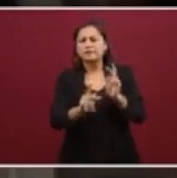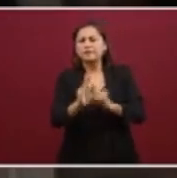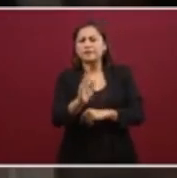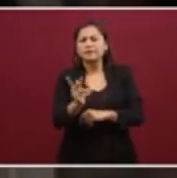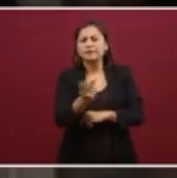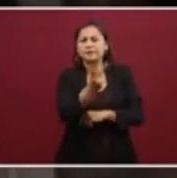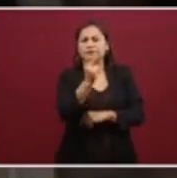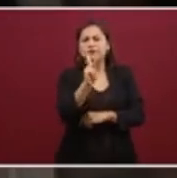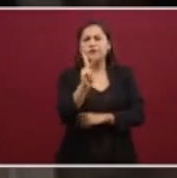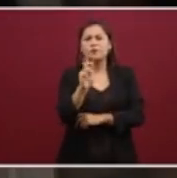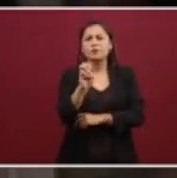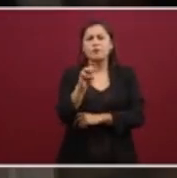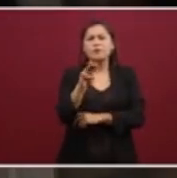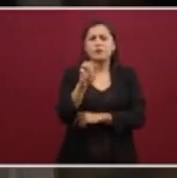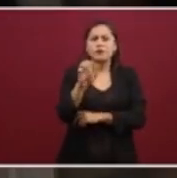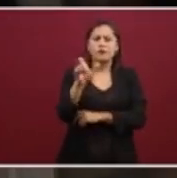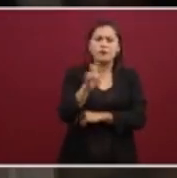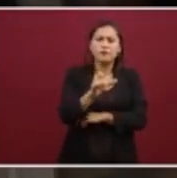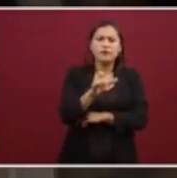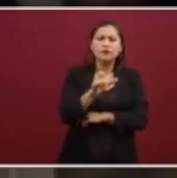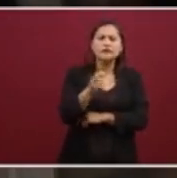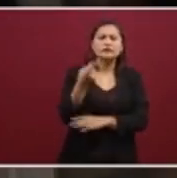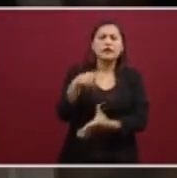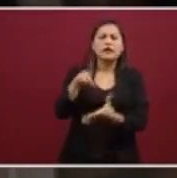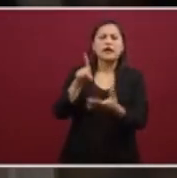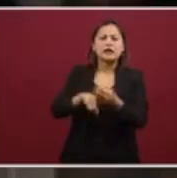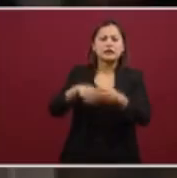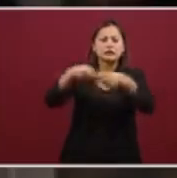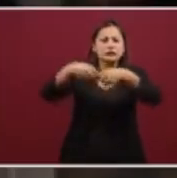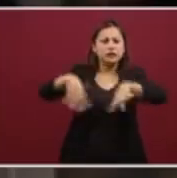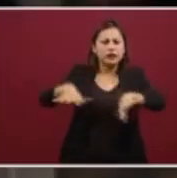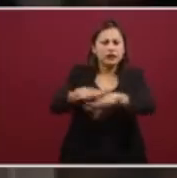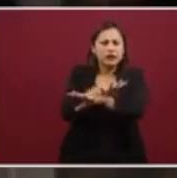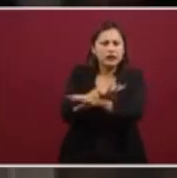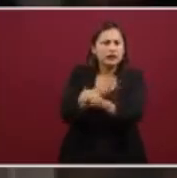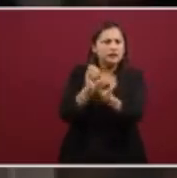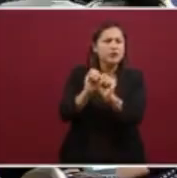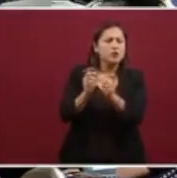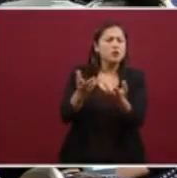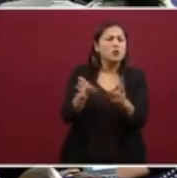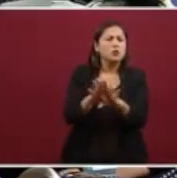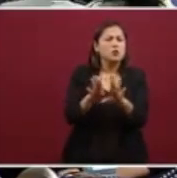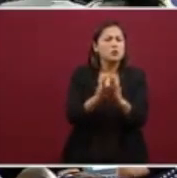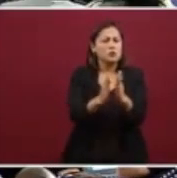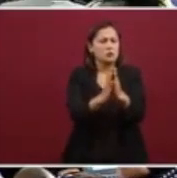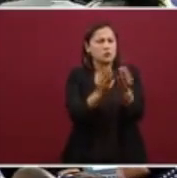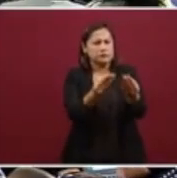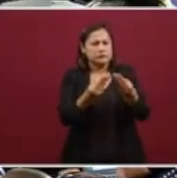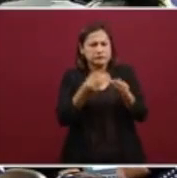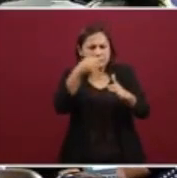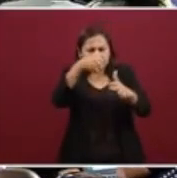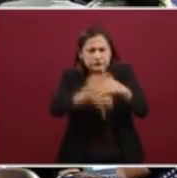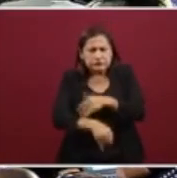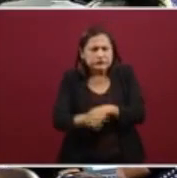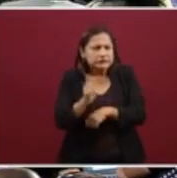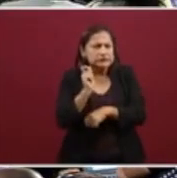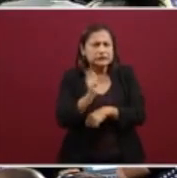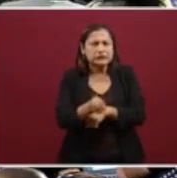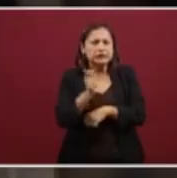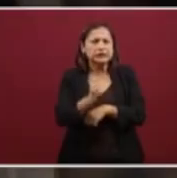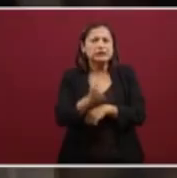posible reestructuración y mucho apetito. ¿Nos puede dar un poquito más información sobre eso y habla